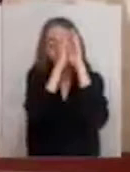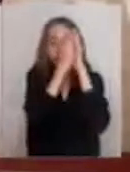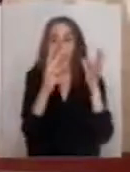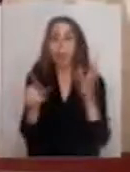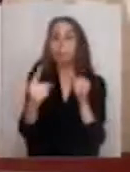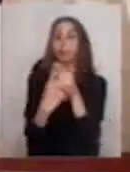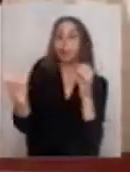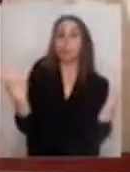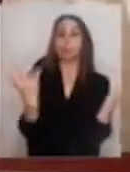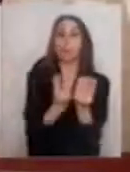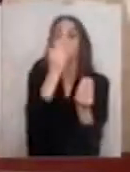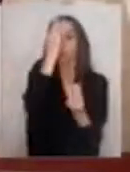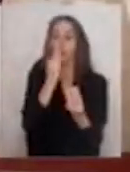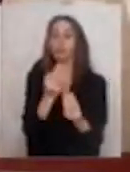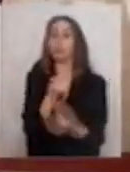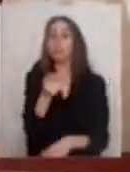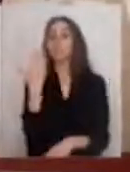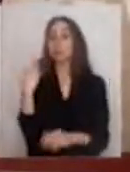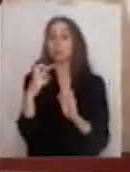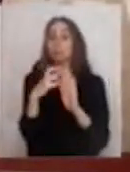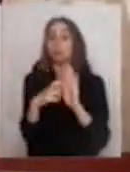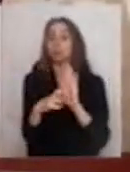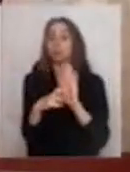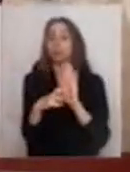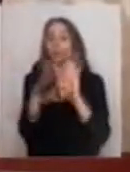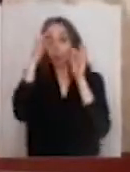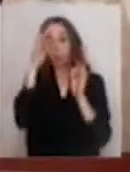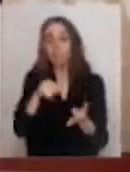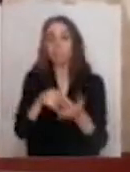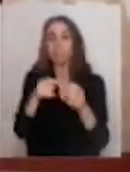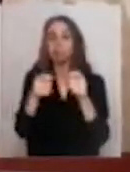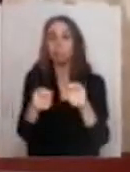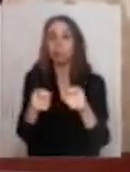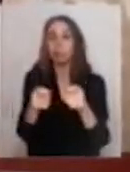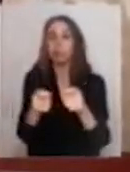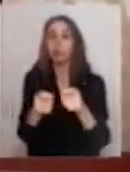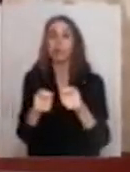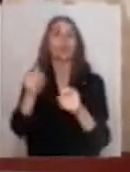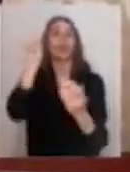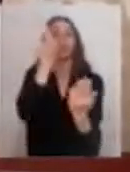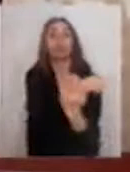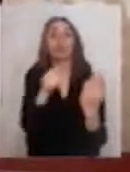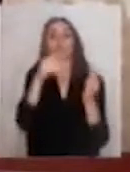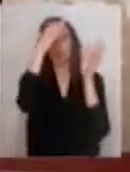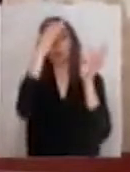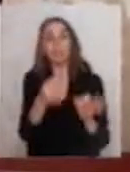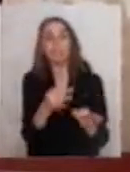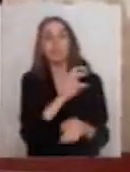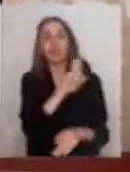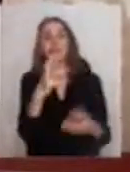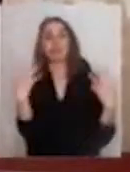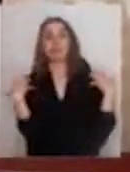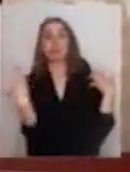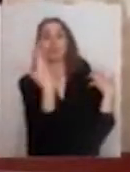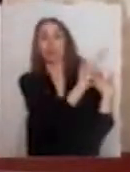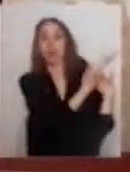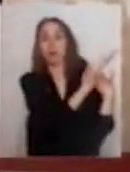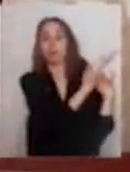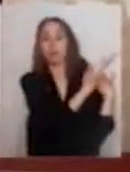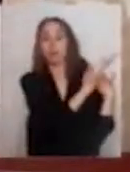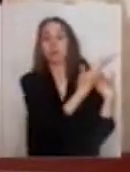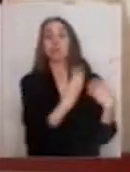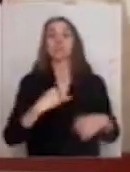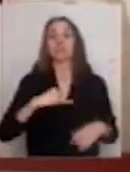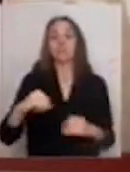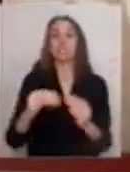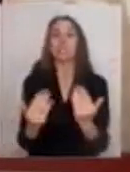un proyecto de resolución para que se deje sin efecto esa decisión irresponsable, pues seguimos necesitando a la